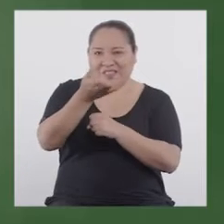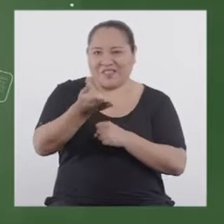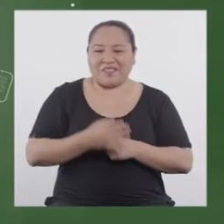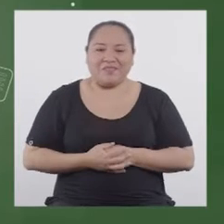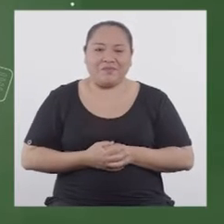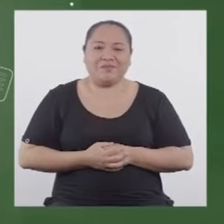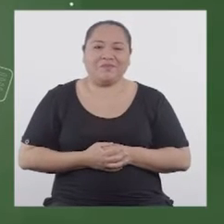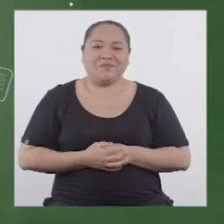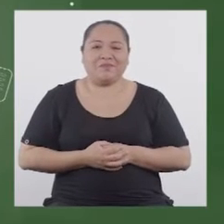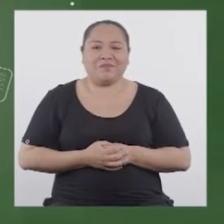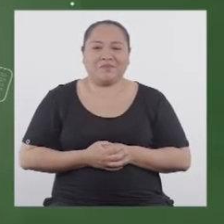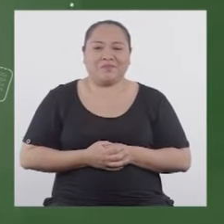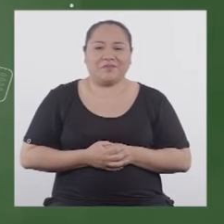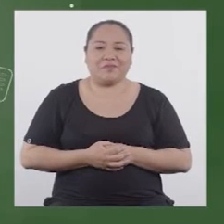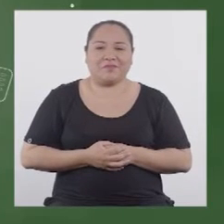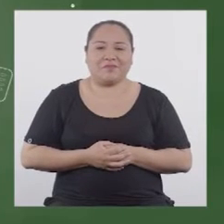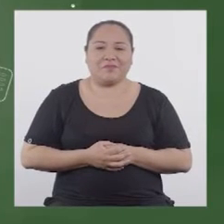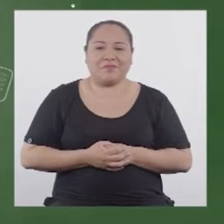trabajo.